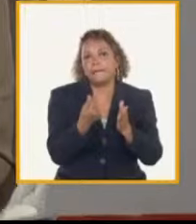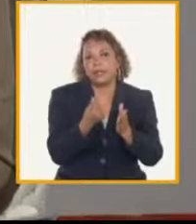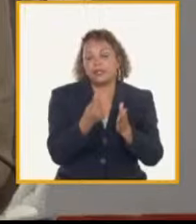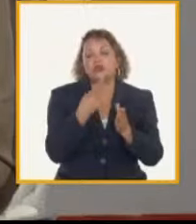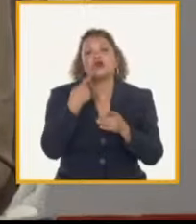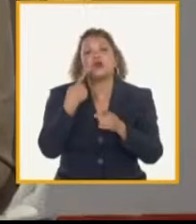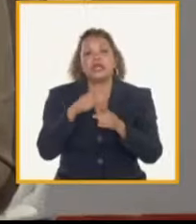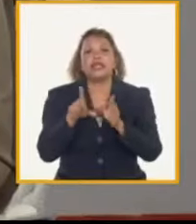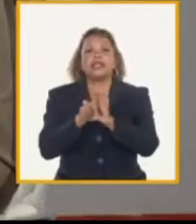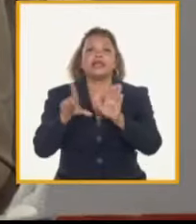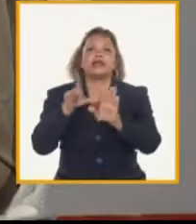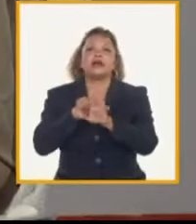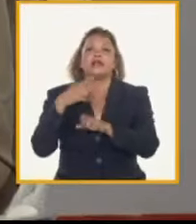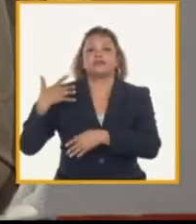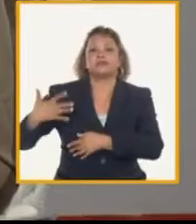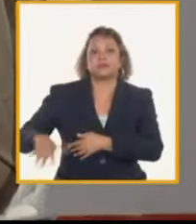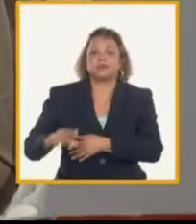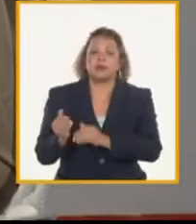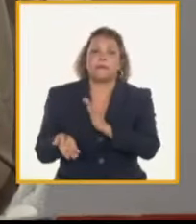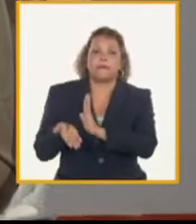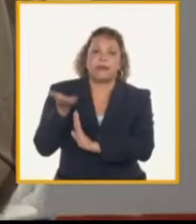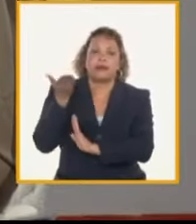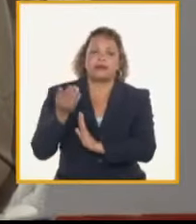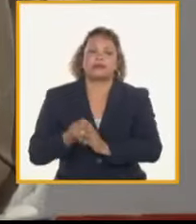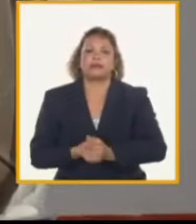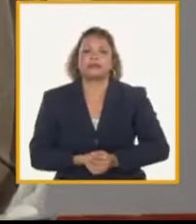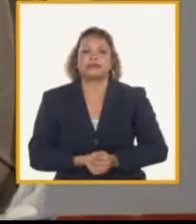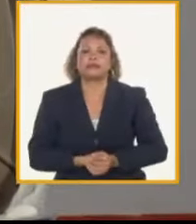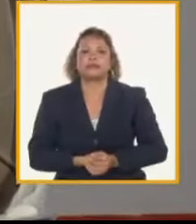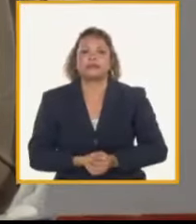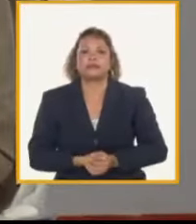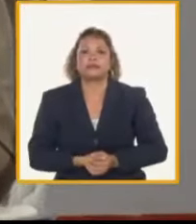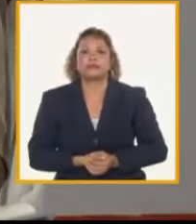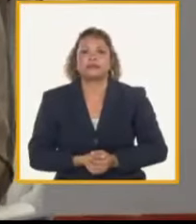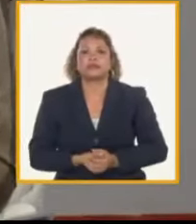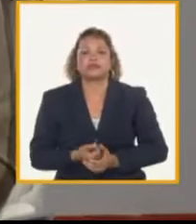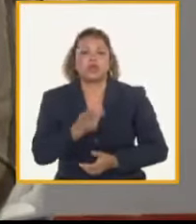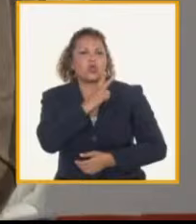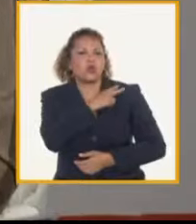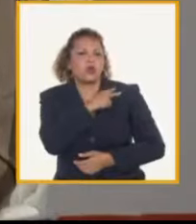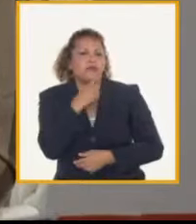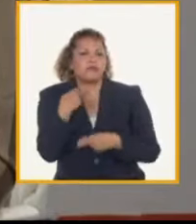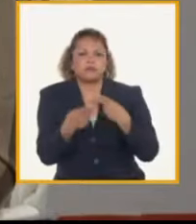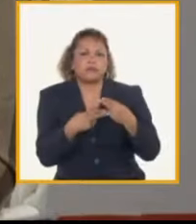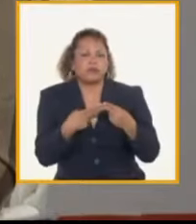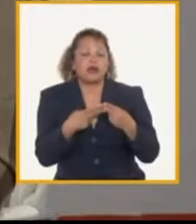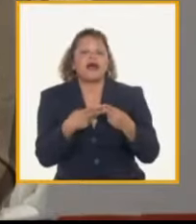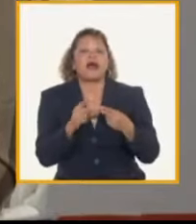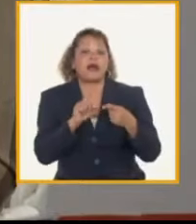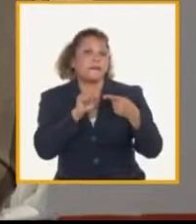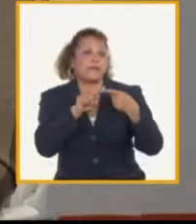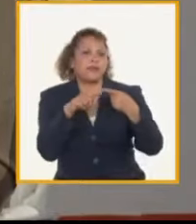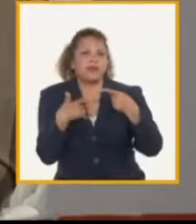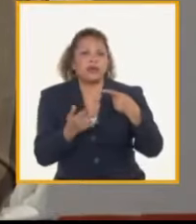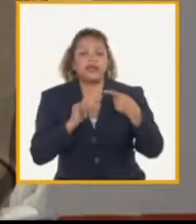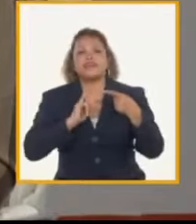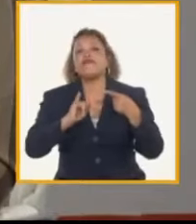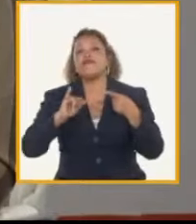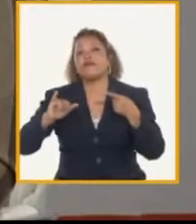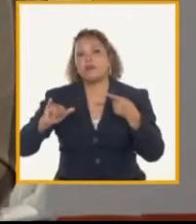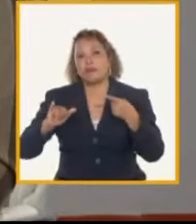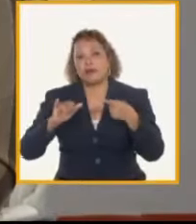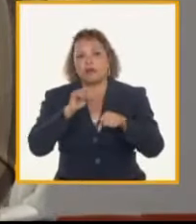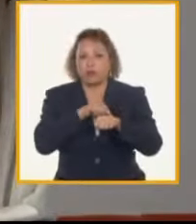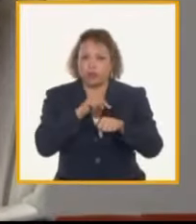pone como precio a una reservación interprovincial. Entonces, nos dimos a la tarea de primero comunicarlo, por supuesto, con tiempo de